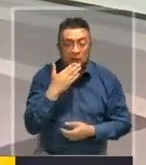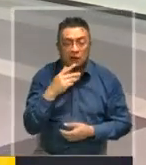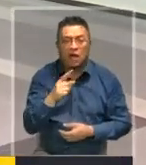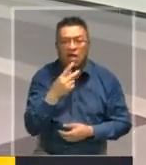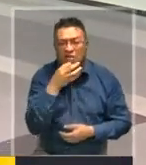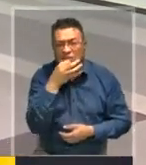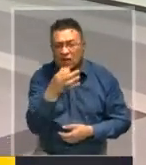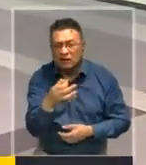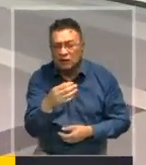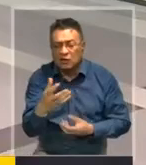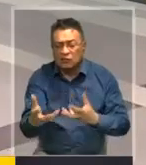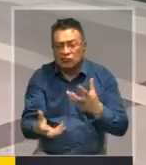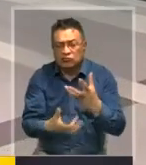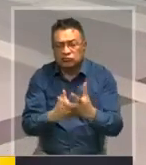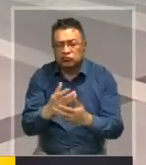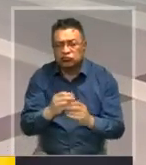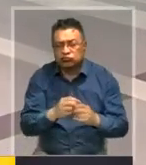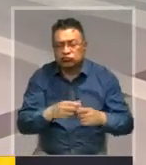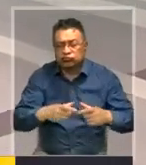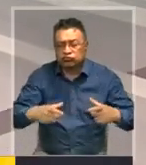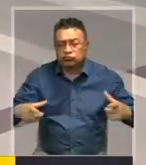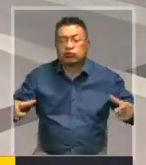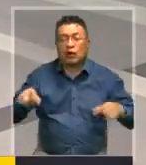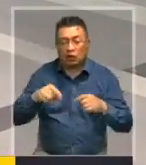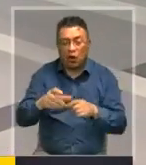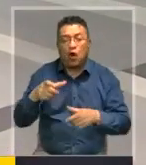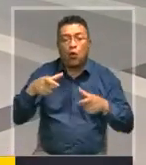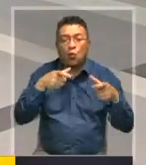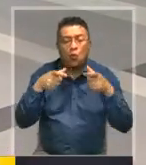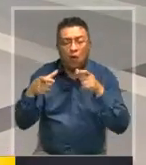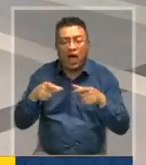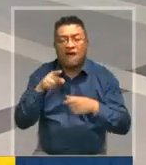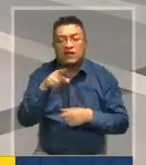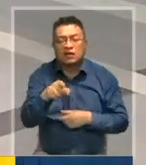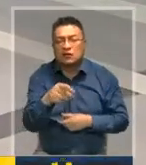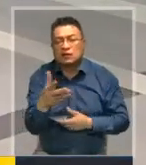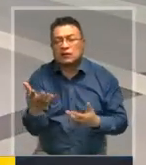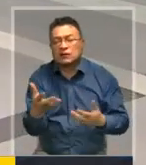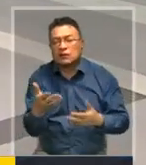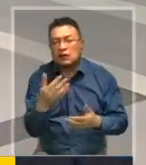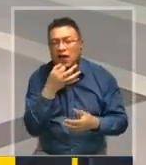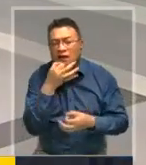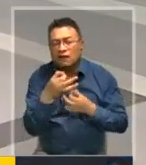ver si puede aclarar cuál es el panorama en el foco de incendio en Curacaví.